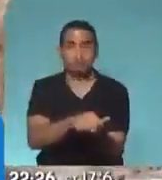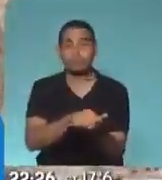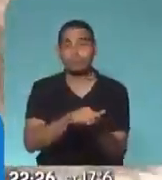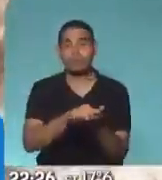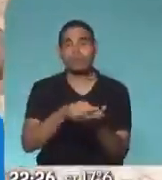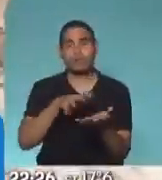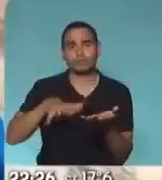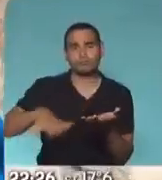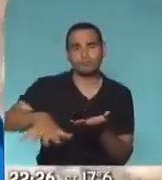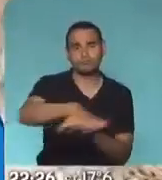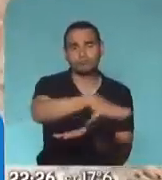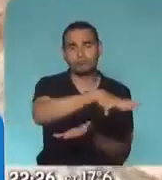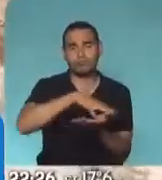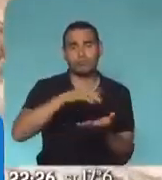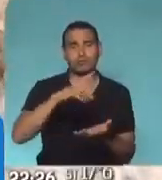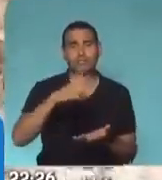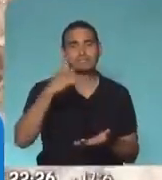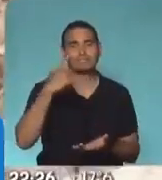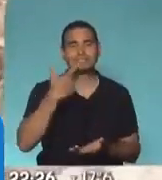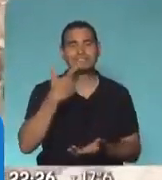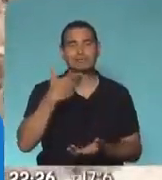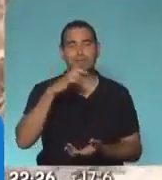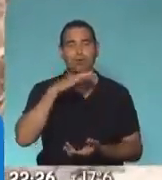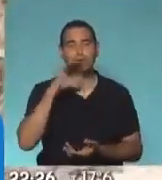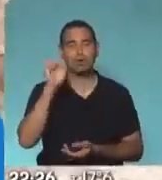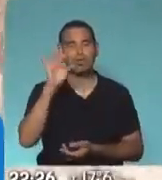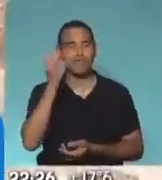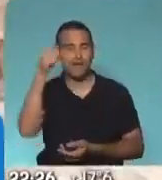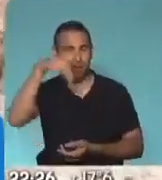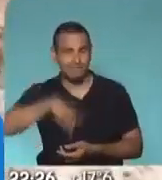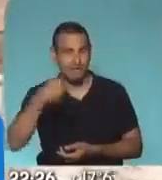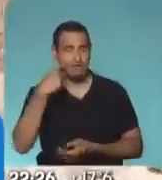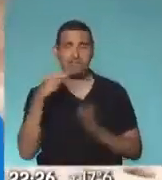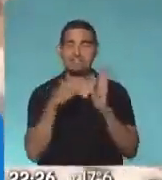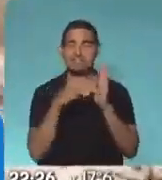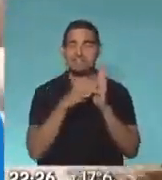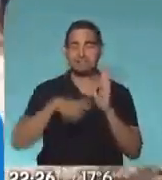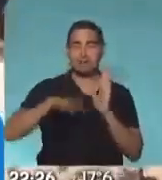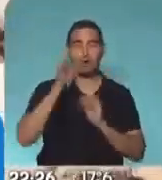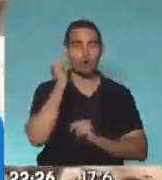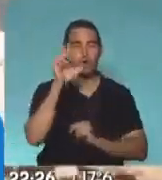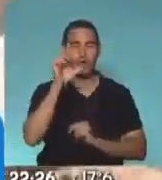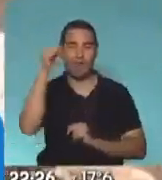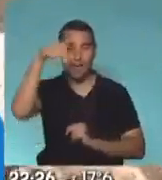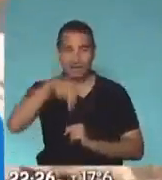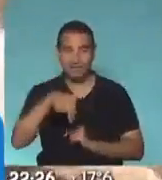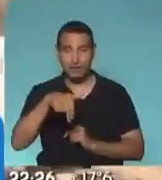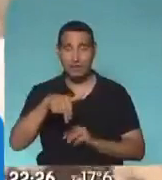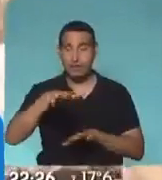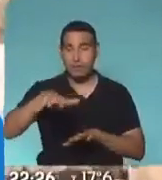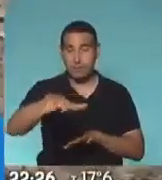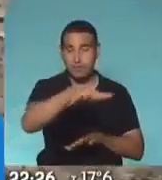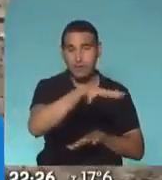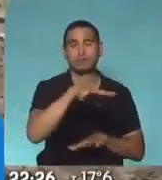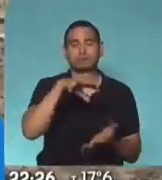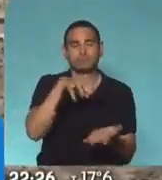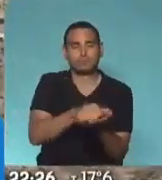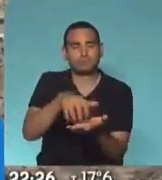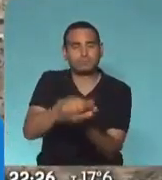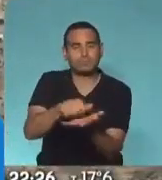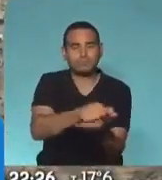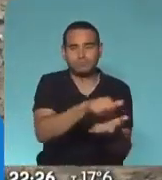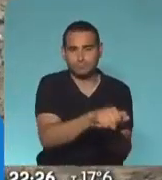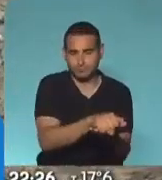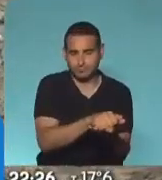por Cisjordania, el este de Jerusalén y el territorio sirio de las alturas del Golán. En estos 2 últimos casos se trata de anexiones